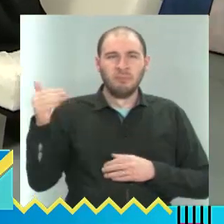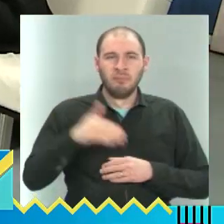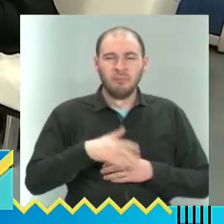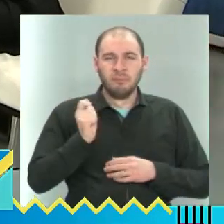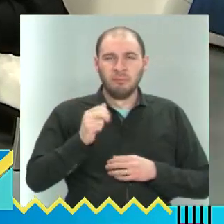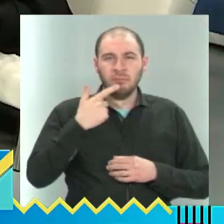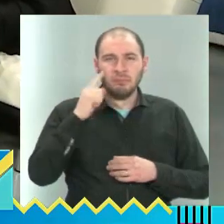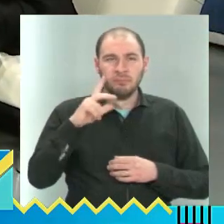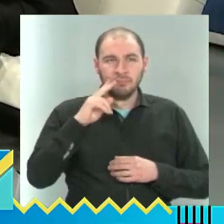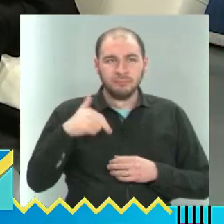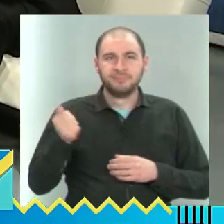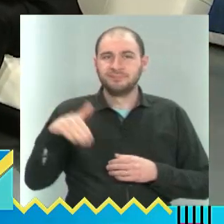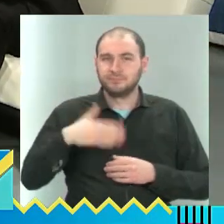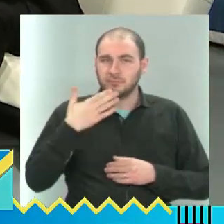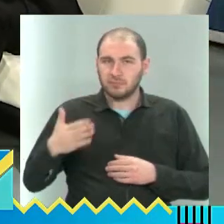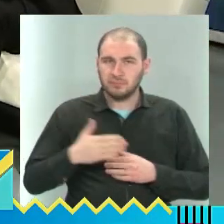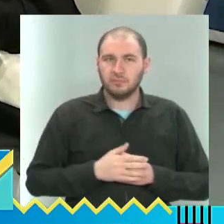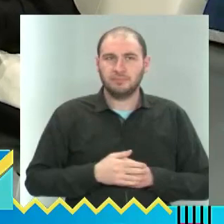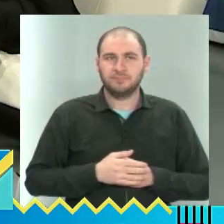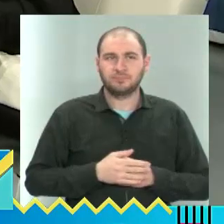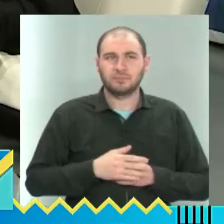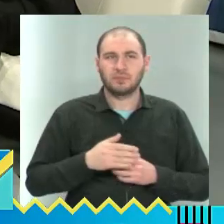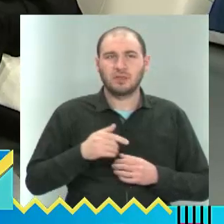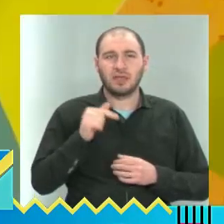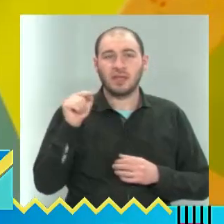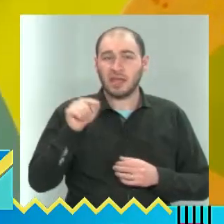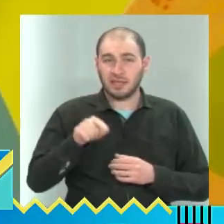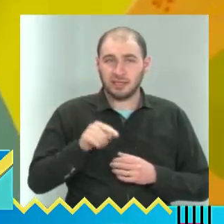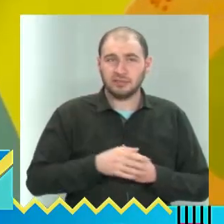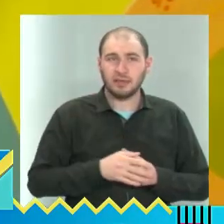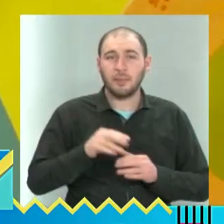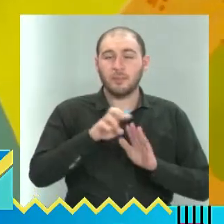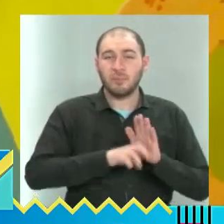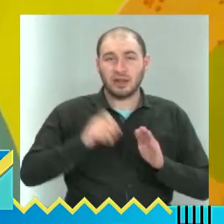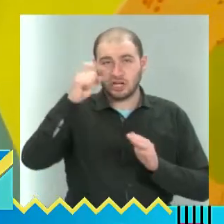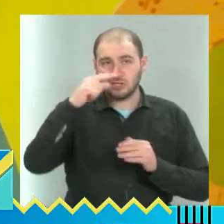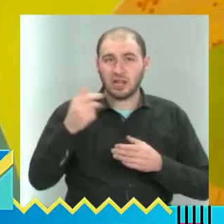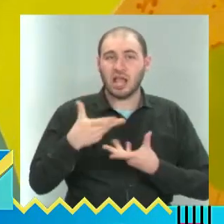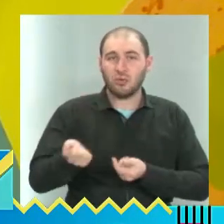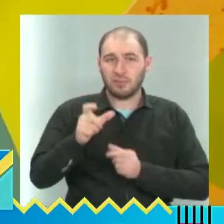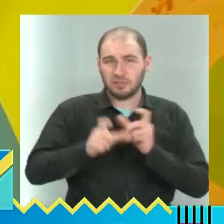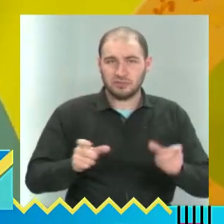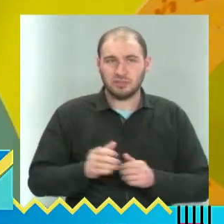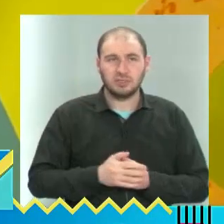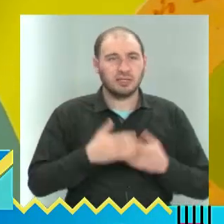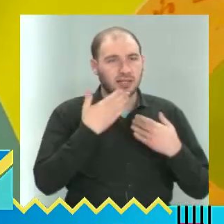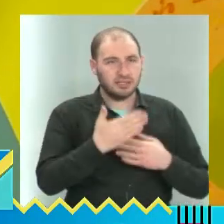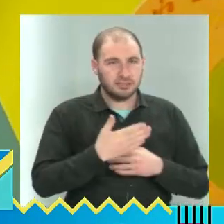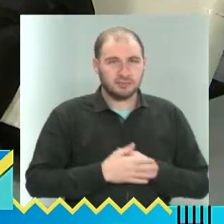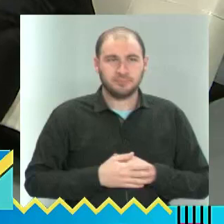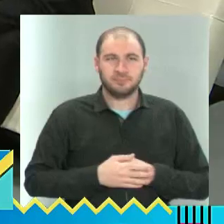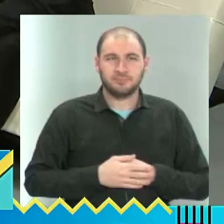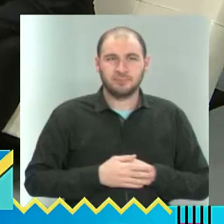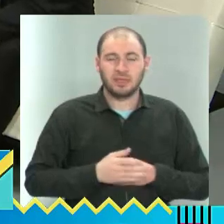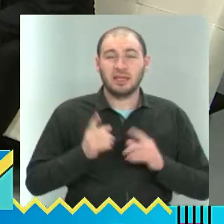nosotros Silvina Gallizas. Muchísimas gracias por estar, Silvina. No, ella es del Programa Nacional de Rescate de Trata. Muchas gracias Silvina, por estar.